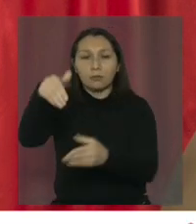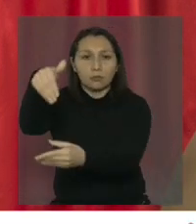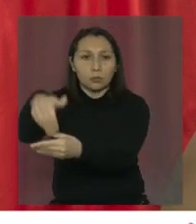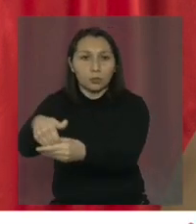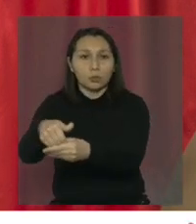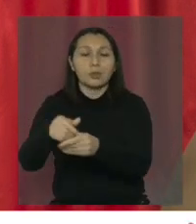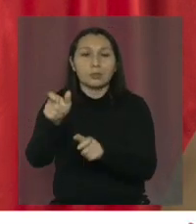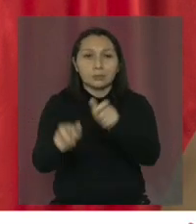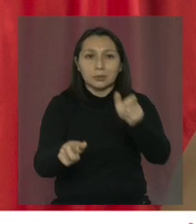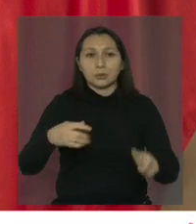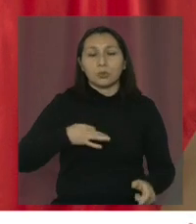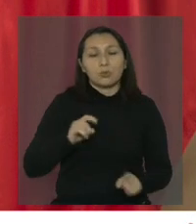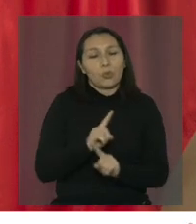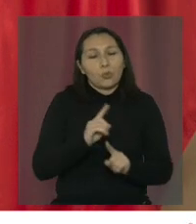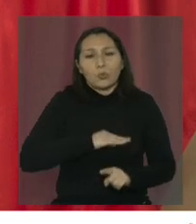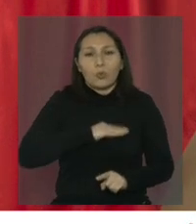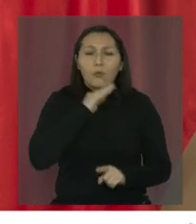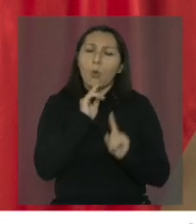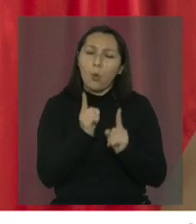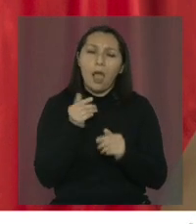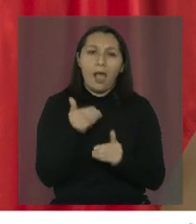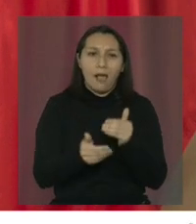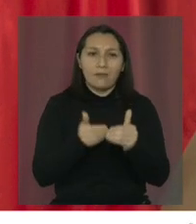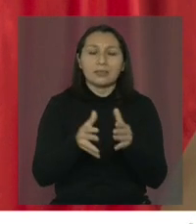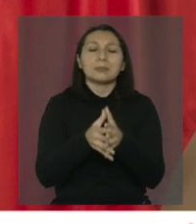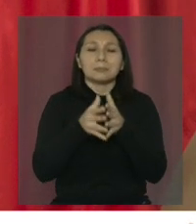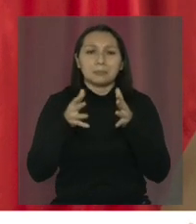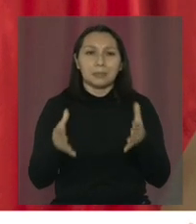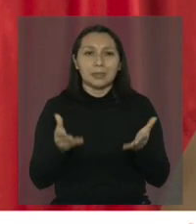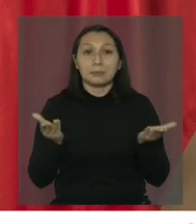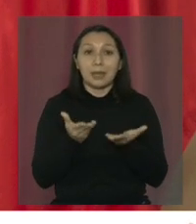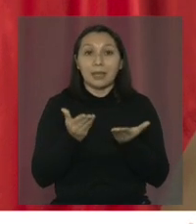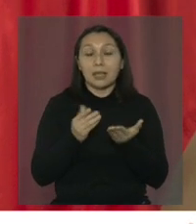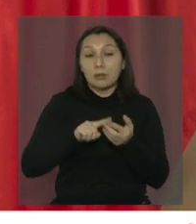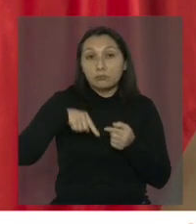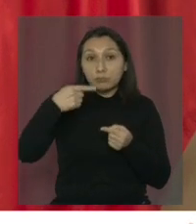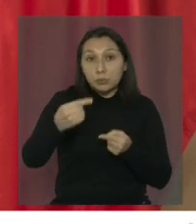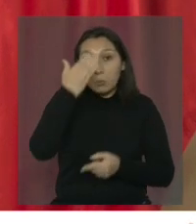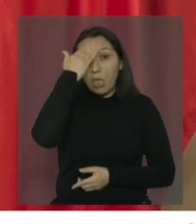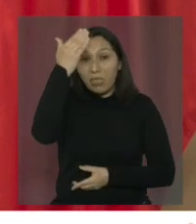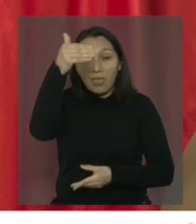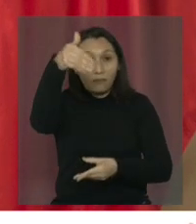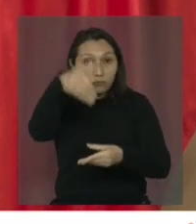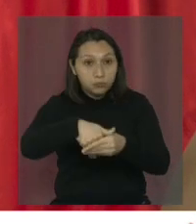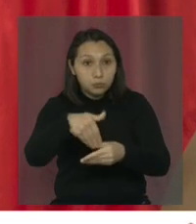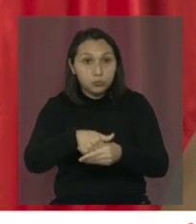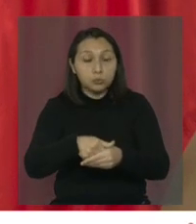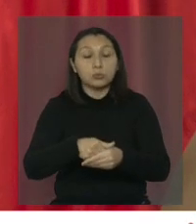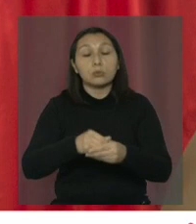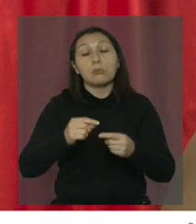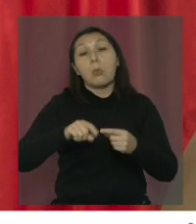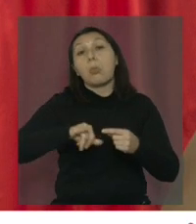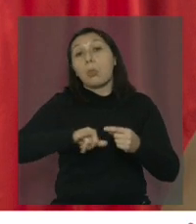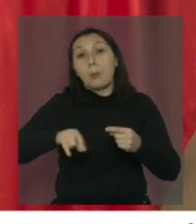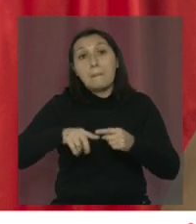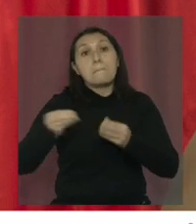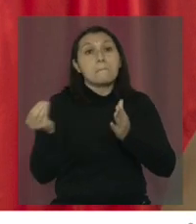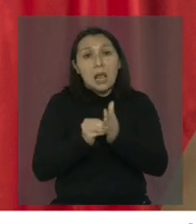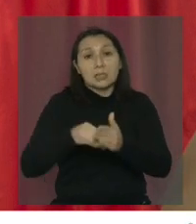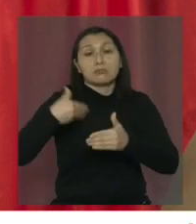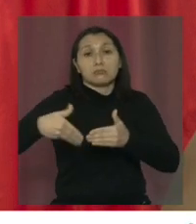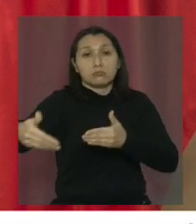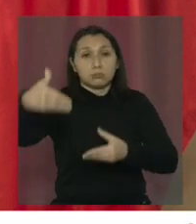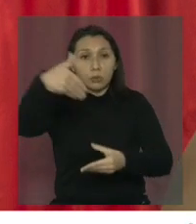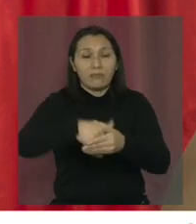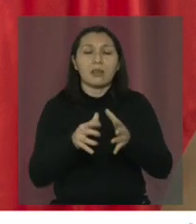pero creemos que esto no es suficiente y mucho más para que el día del plebiscito y las elecciones que vengan a futuro sean